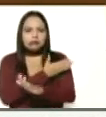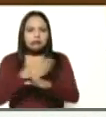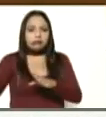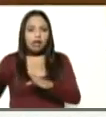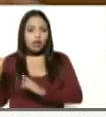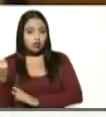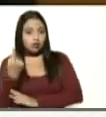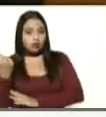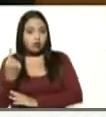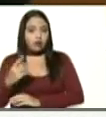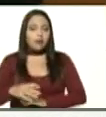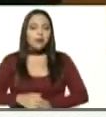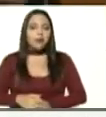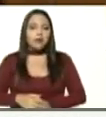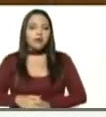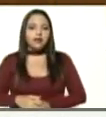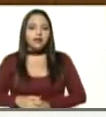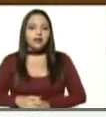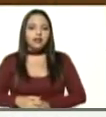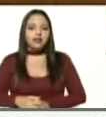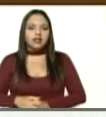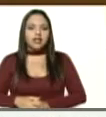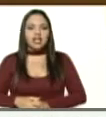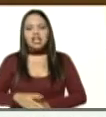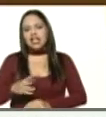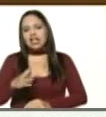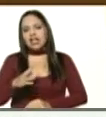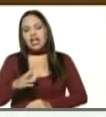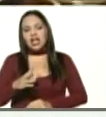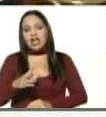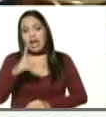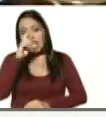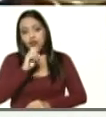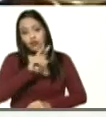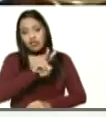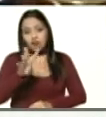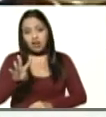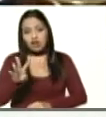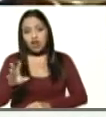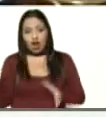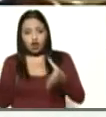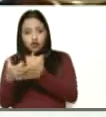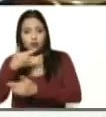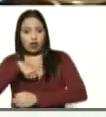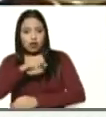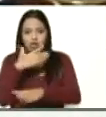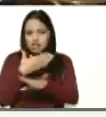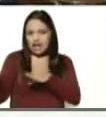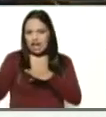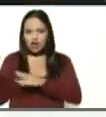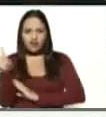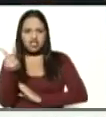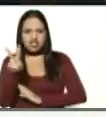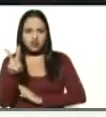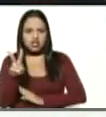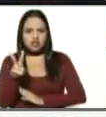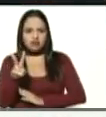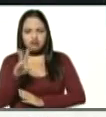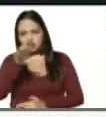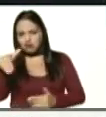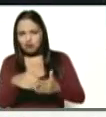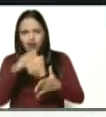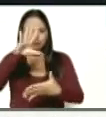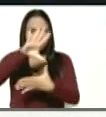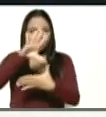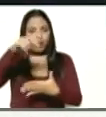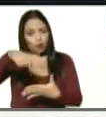solamente en el 21, sino más allá, en el 24, a los españoles de nuestra tierra, de nuestra región,